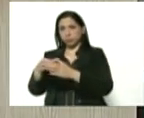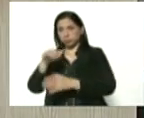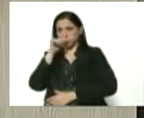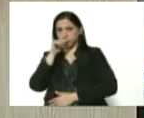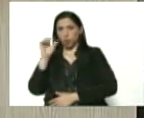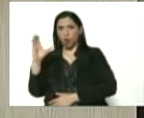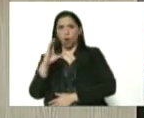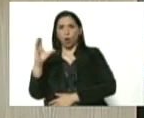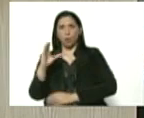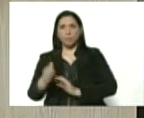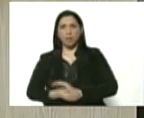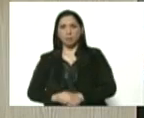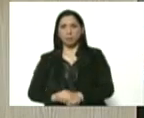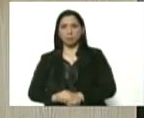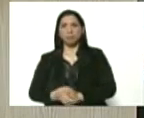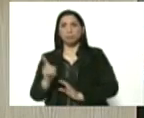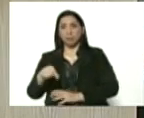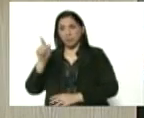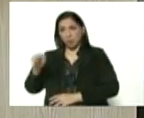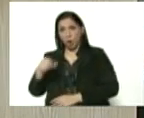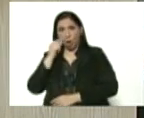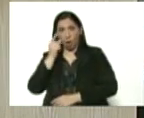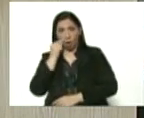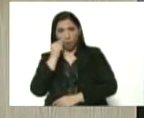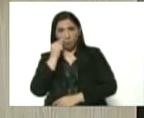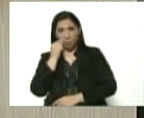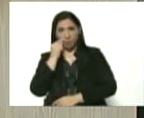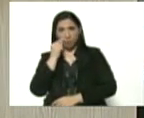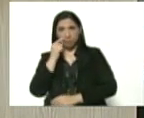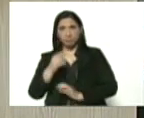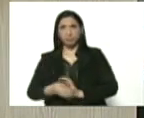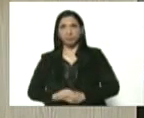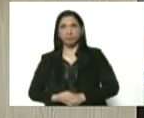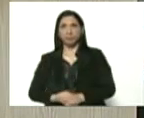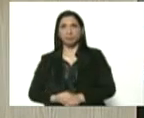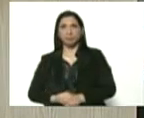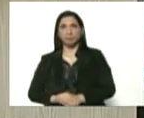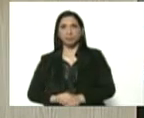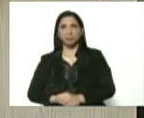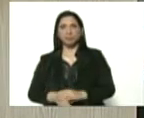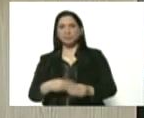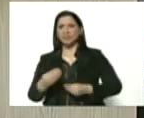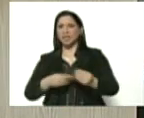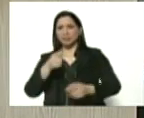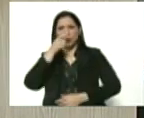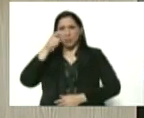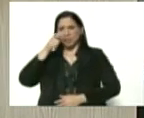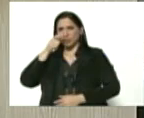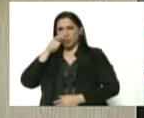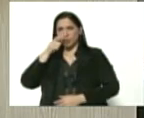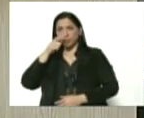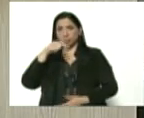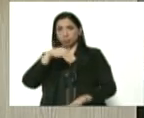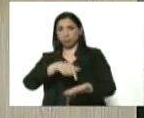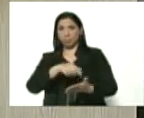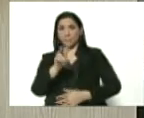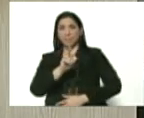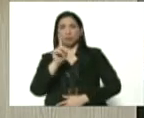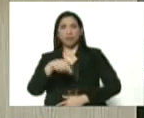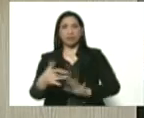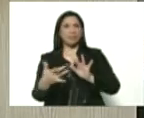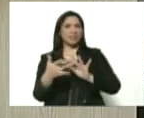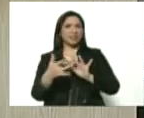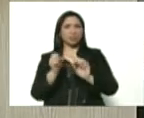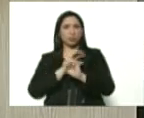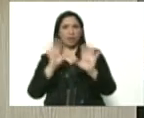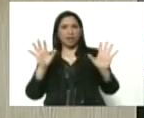colombiano y narcotraficantes, agentes de la DEA que hacen sus operaciones en Venezuela. Hay una relación muy